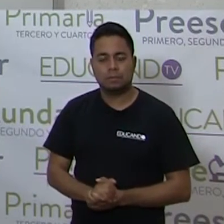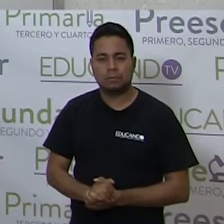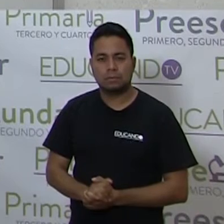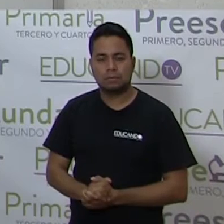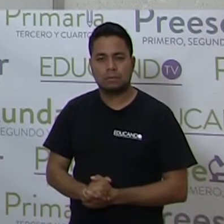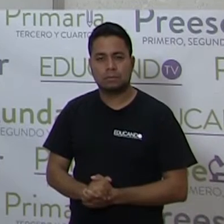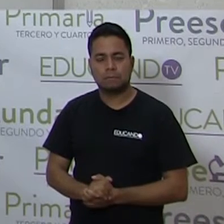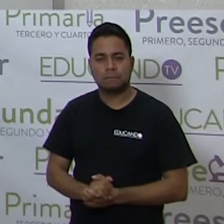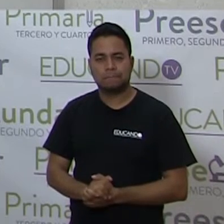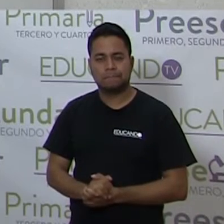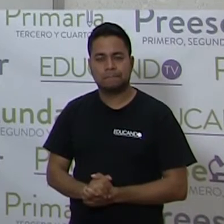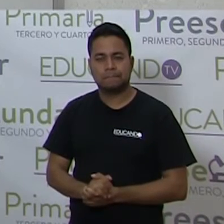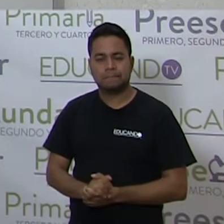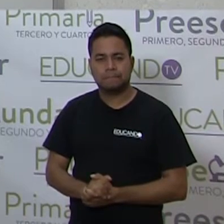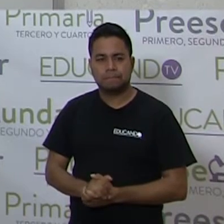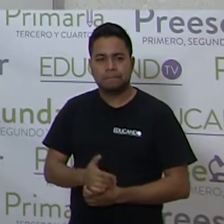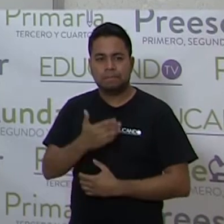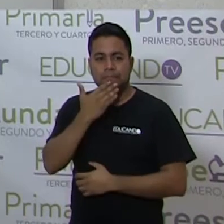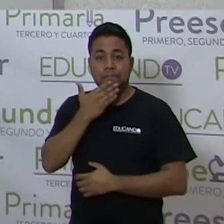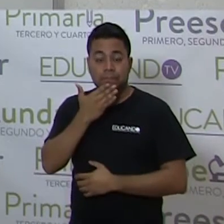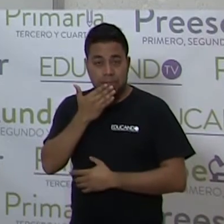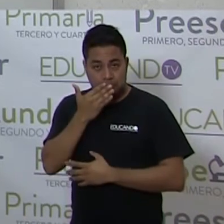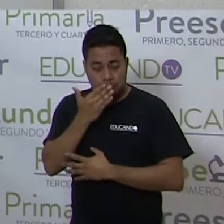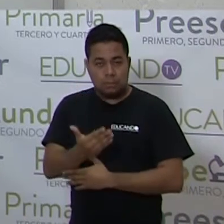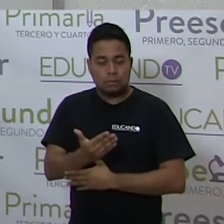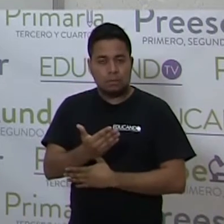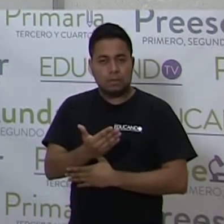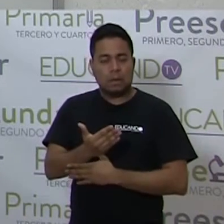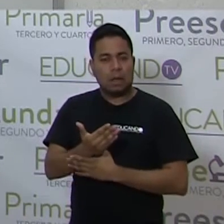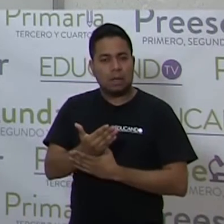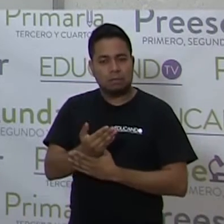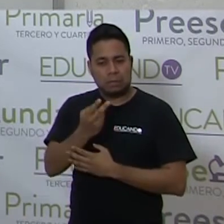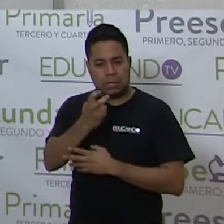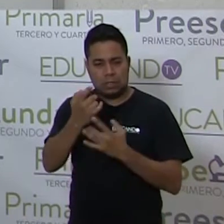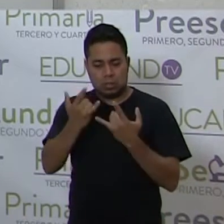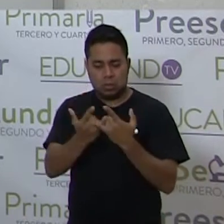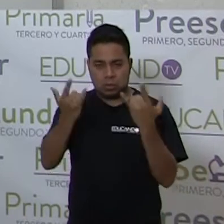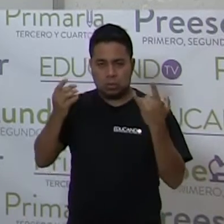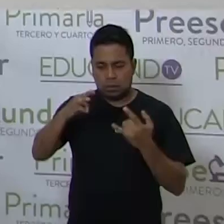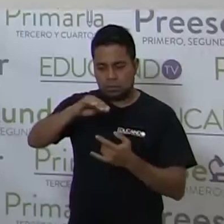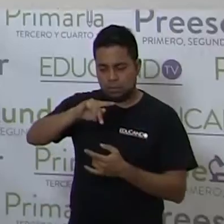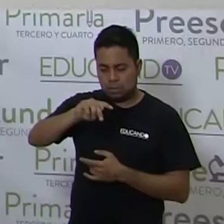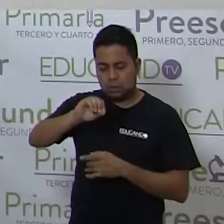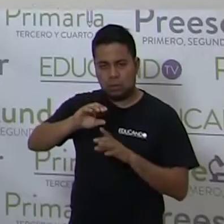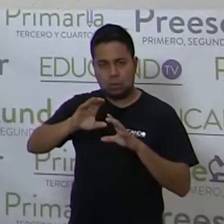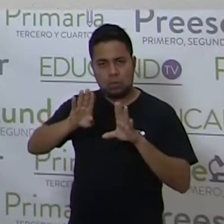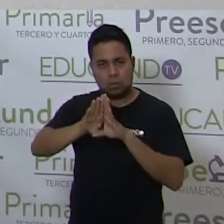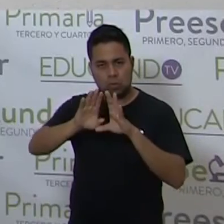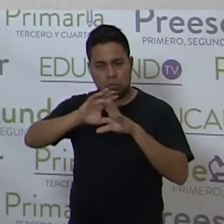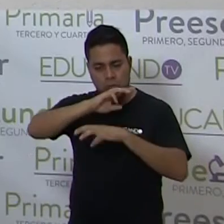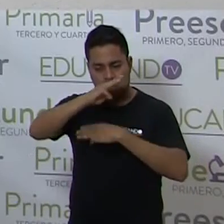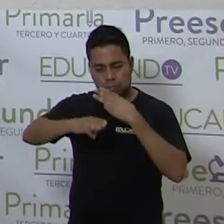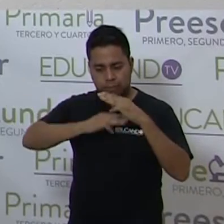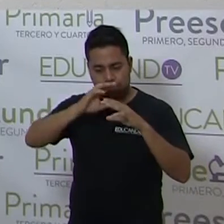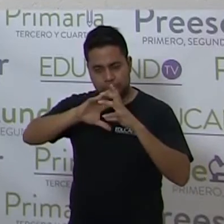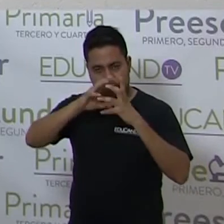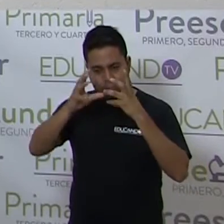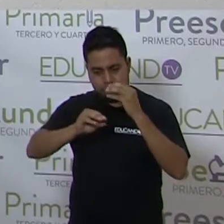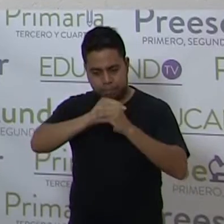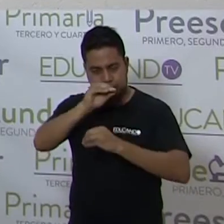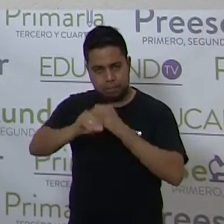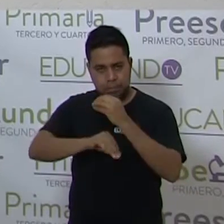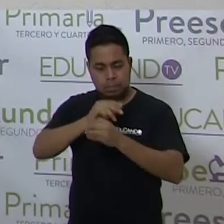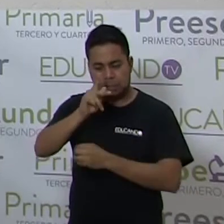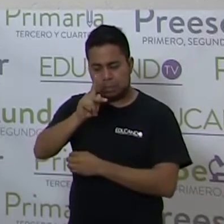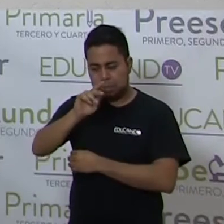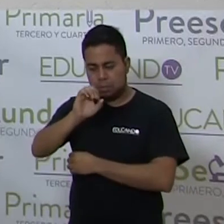Y bien, ese fue el mito de la creación del Popol Vuh.